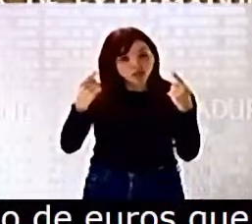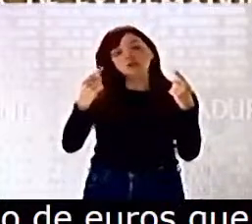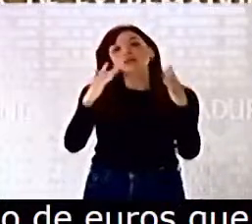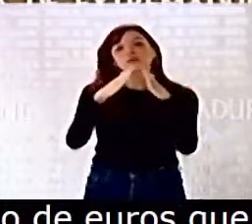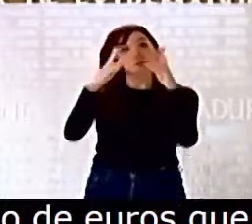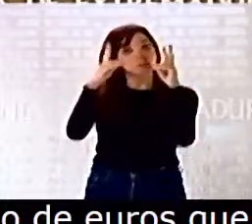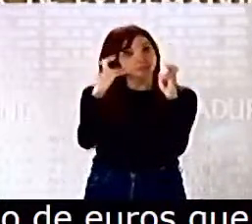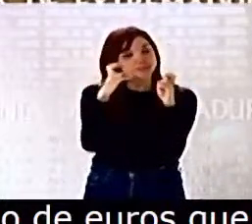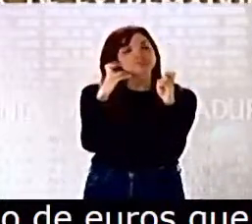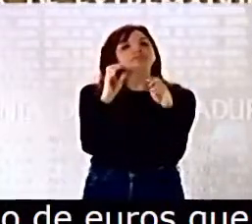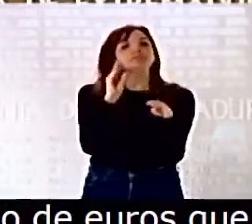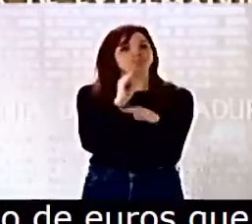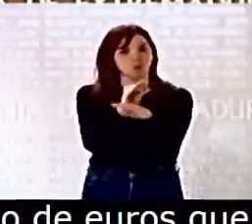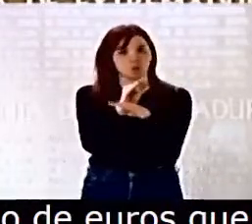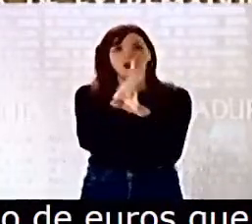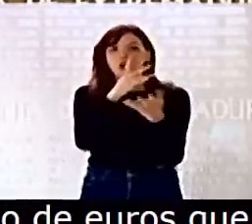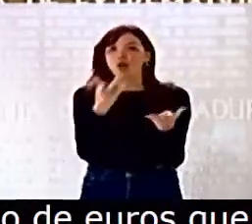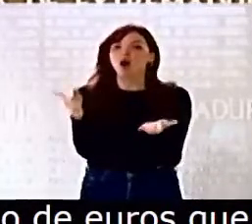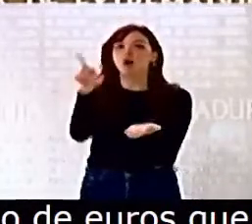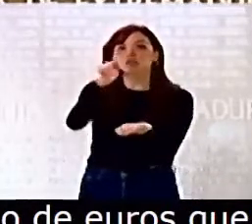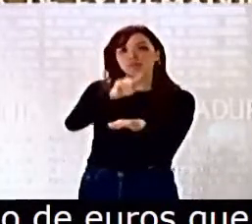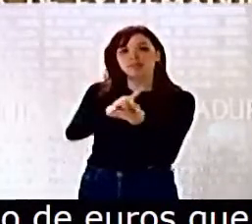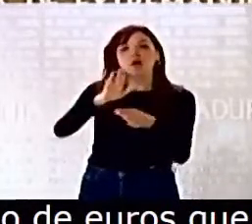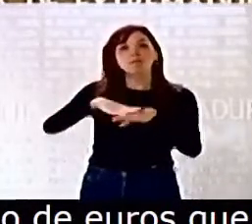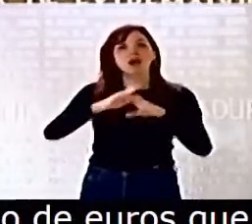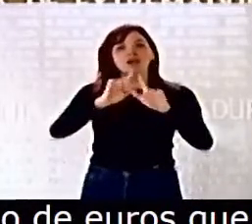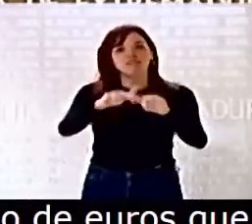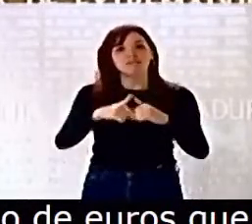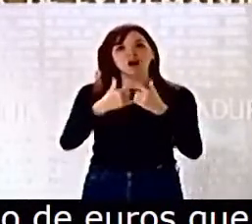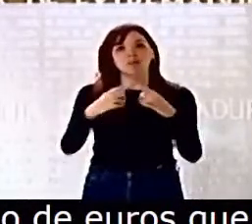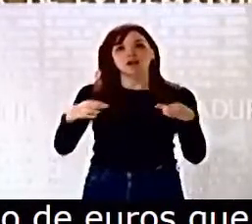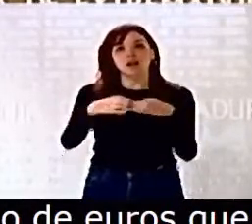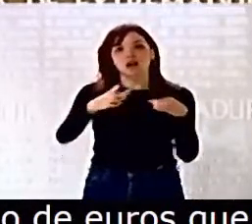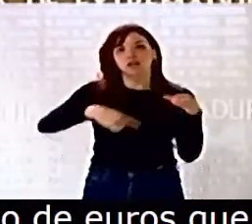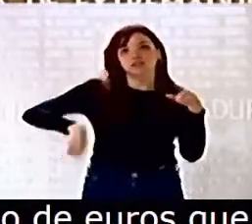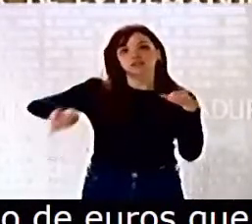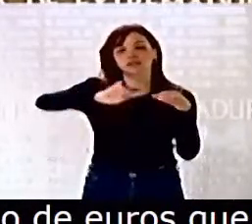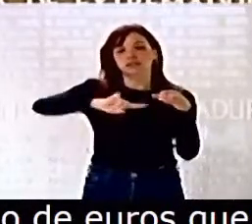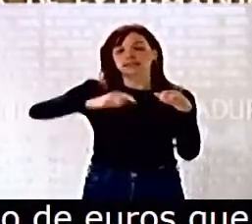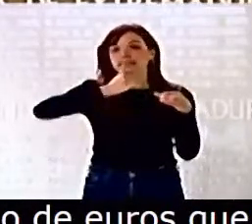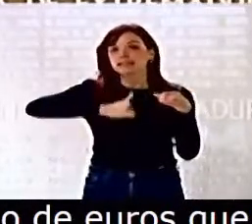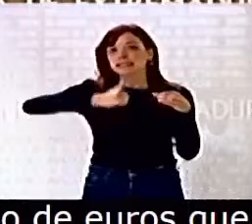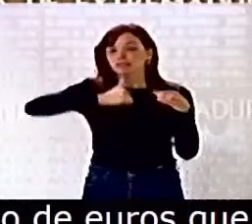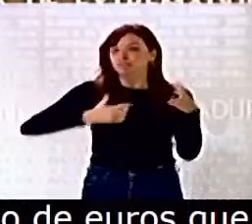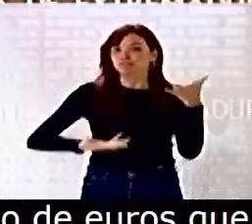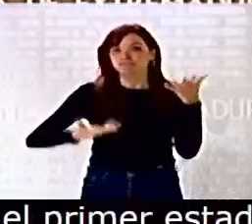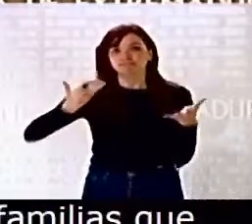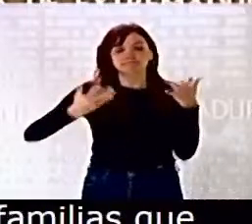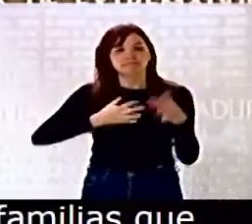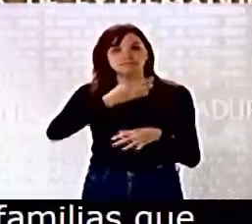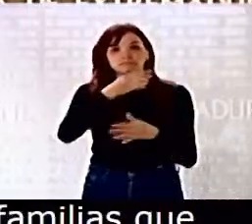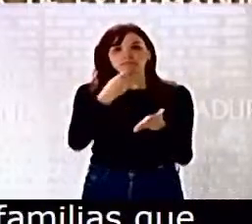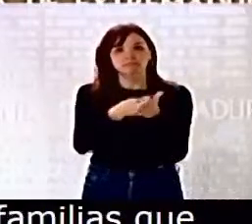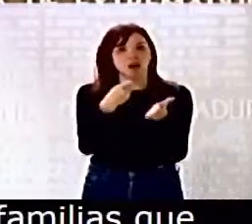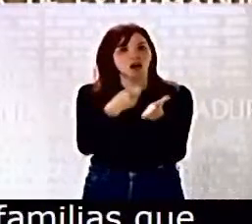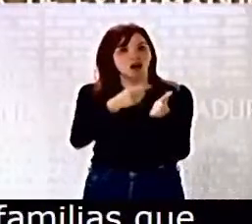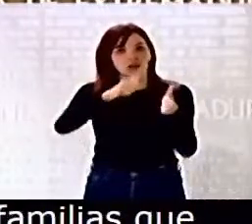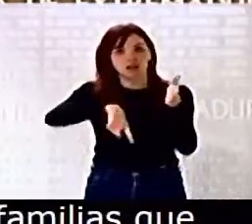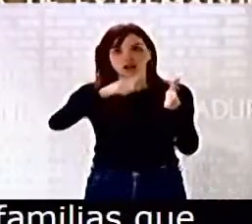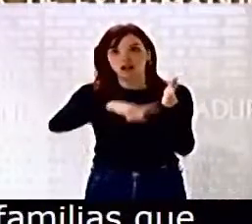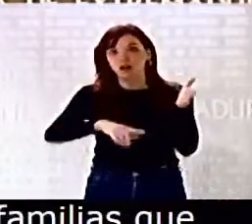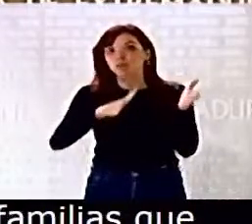las necesidades de familias que tienen que soportar un alquiler y que ven sus